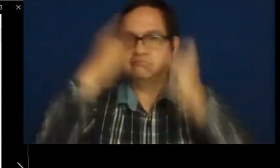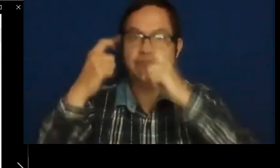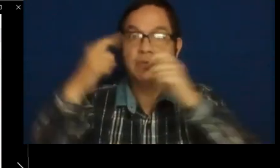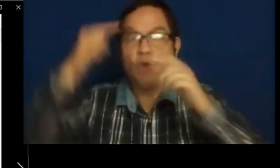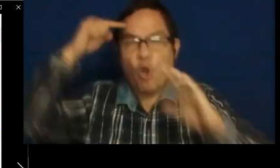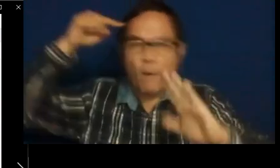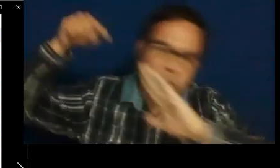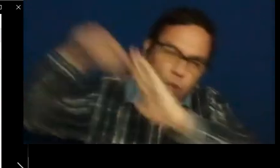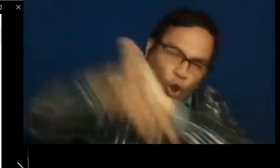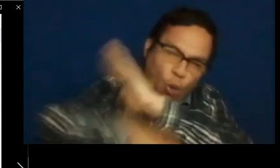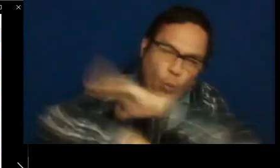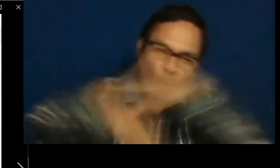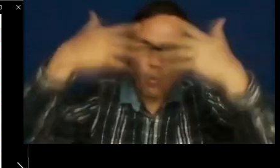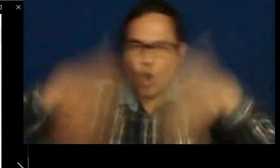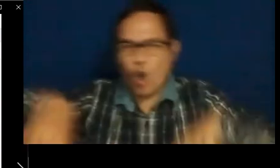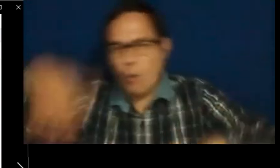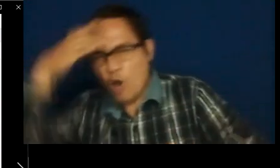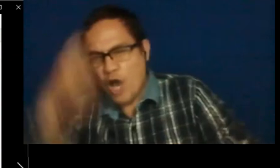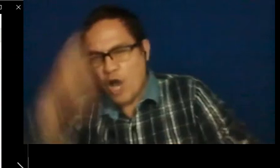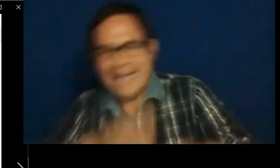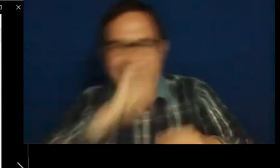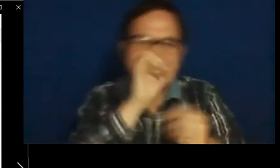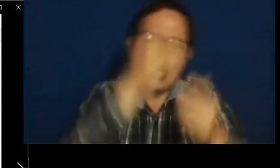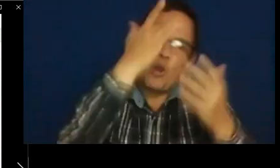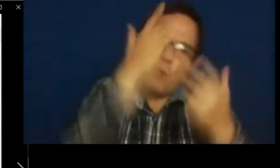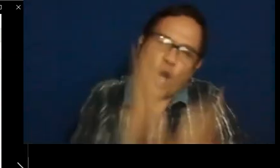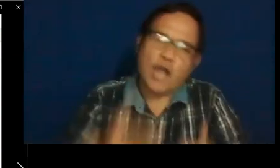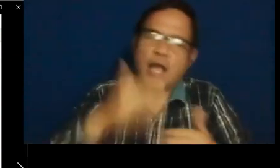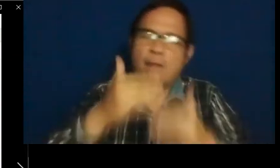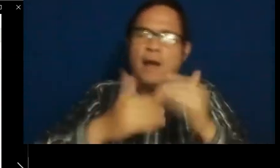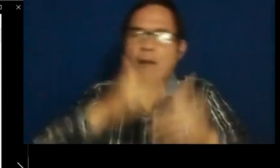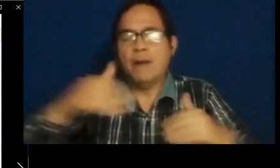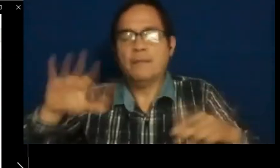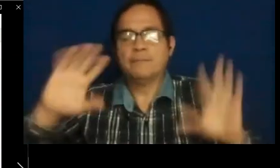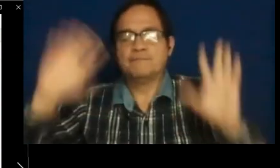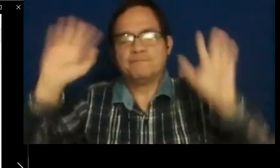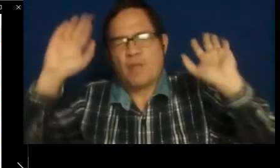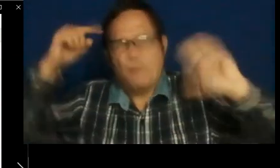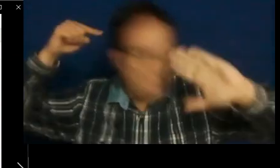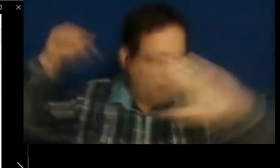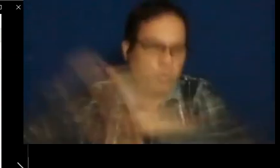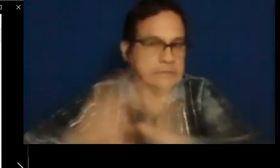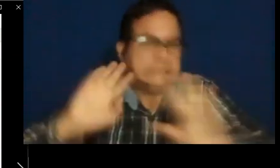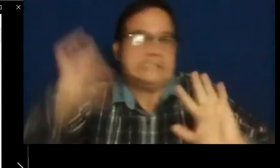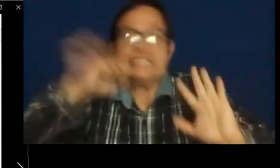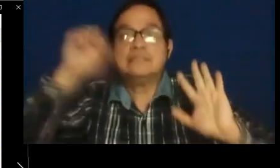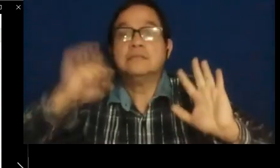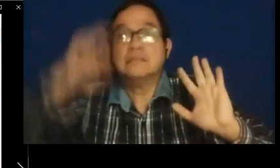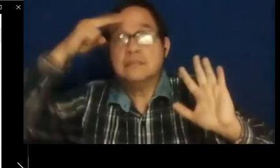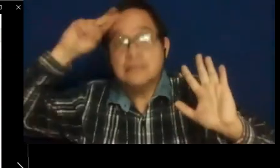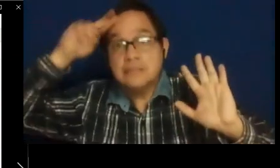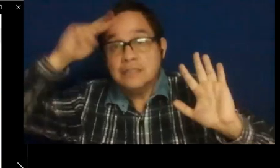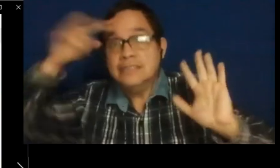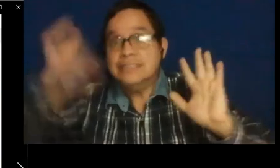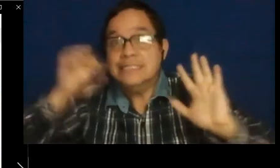súper profundo de por qué se arranqué de cero, por qué si la velocidad inicial iba aumentando. No, aquí básicamente lo que queremos ver, lo que